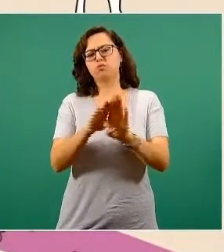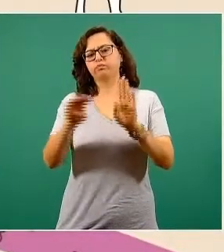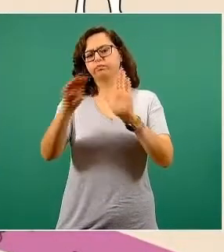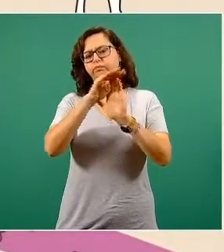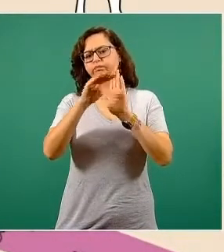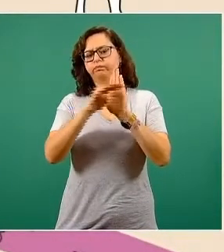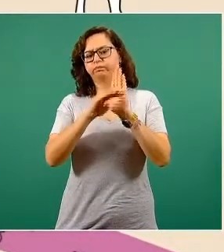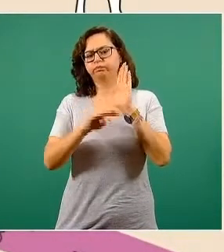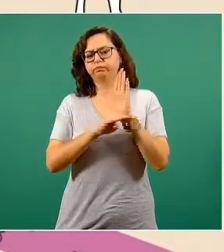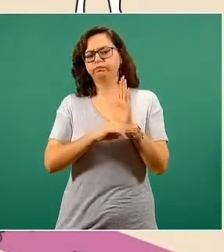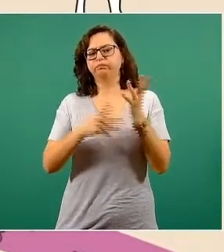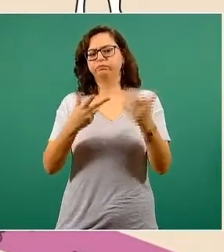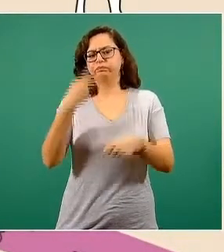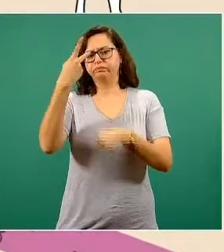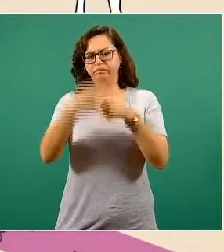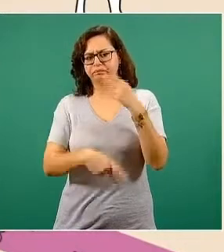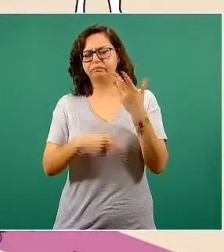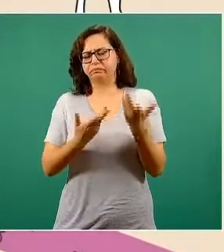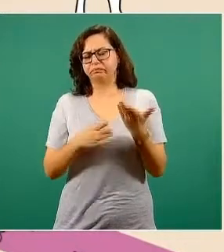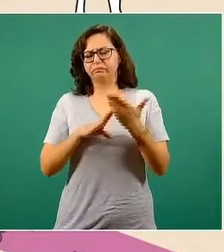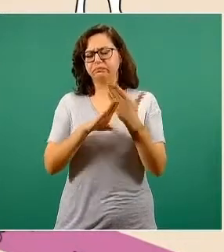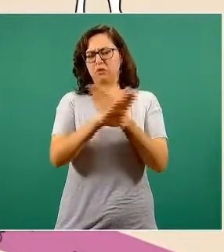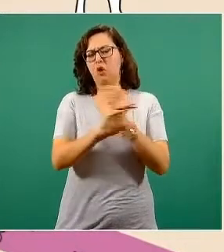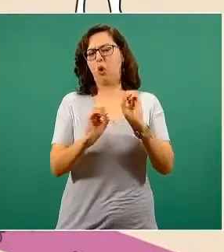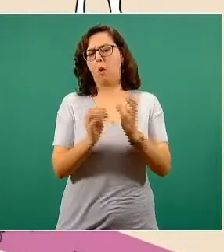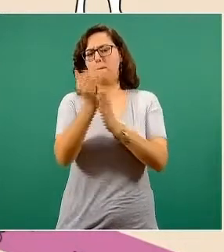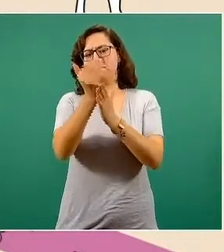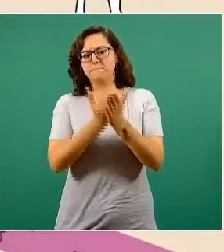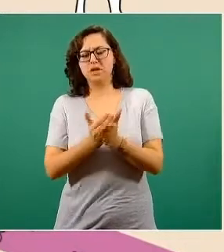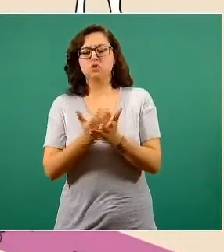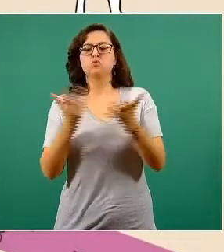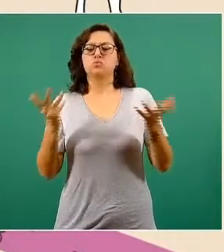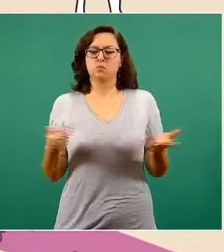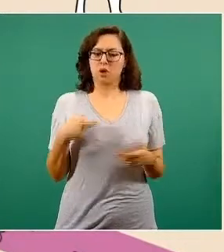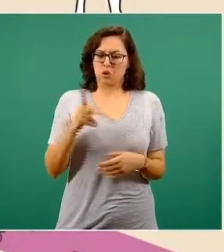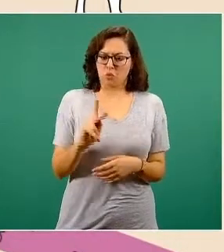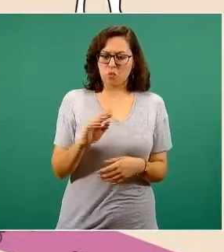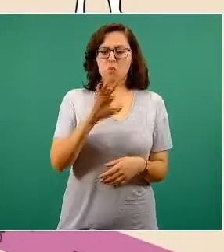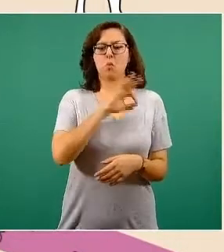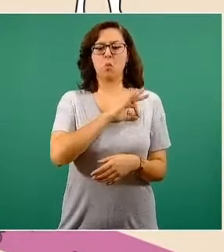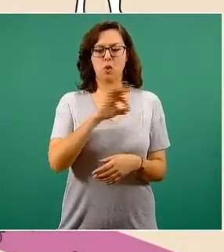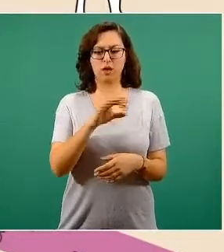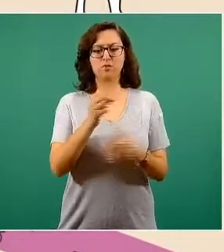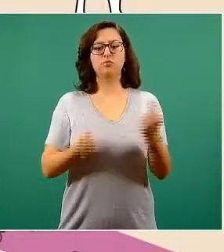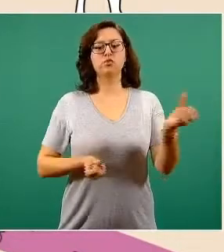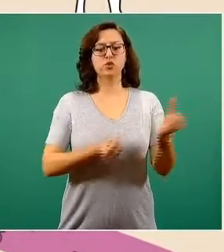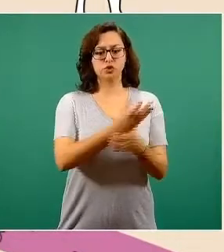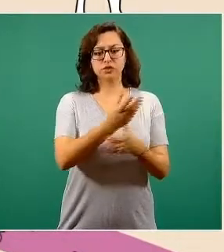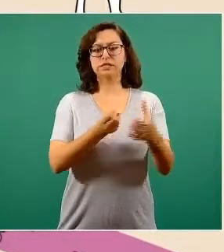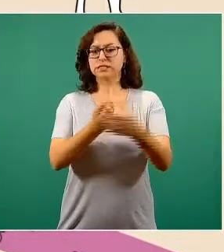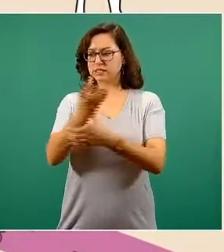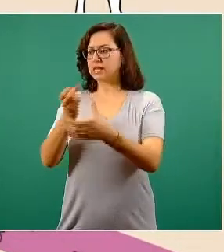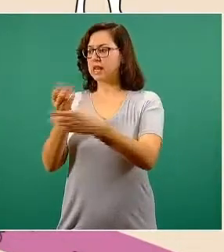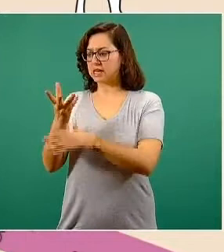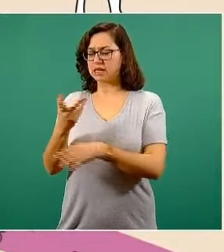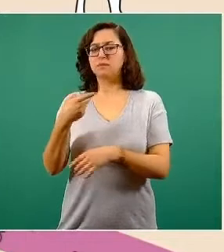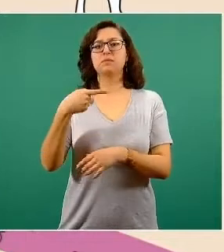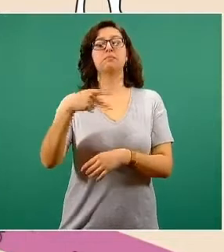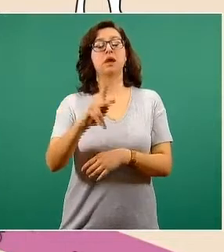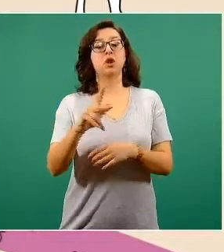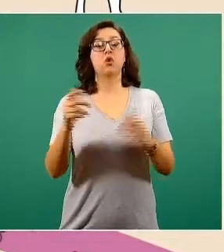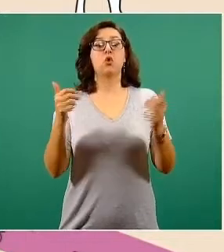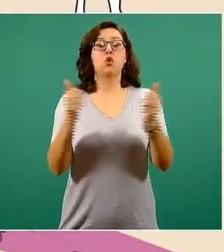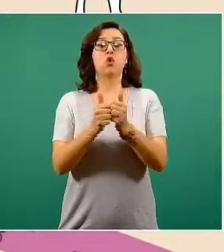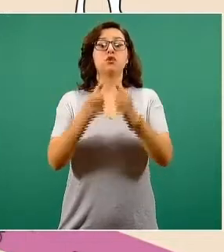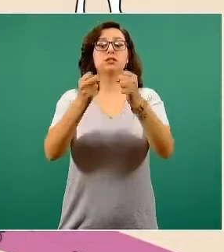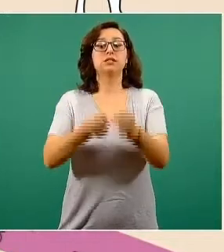para disminuir los riesgos y que entonces podamos salir a tomar estos lugares con la seguridad y con la información suficiente